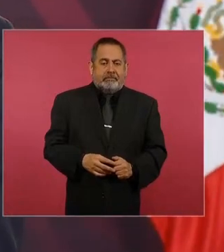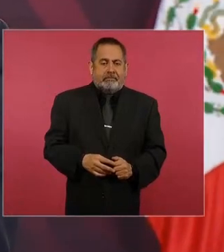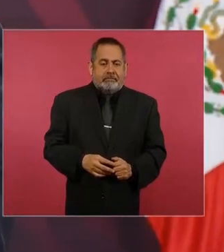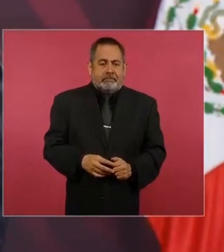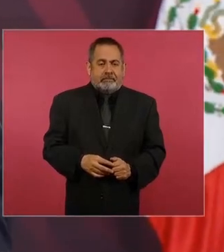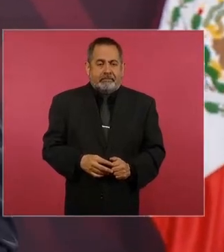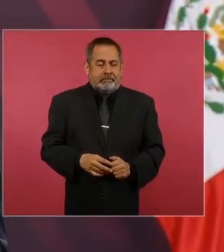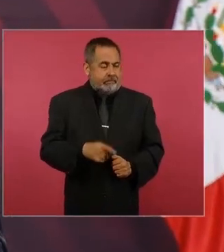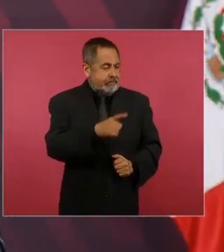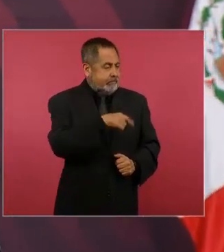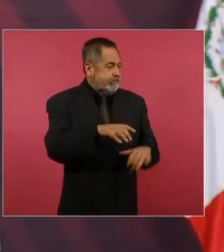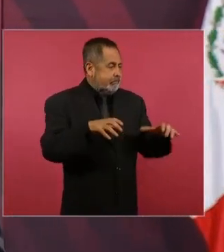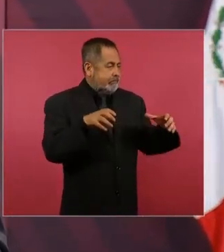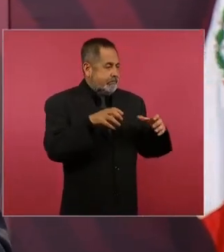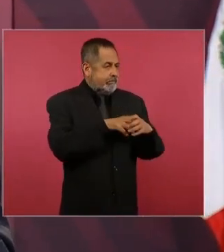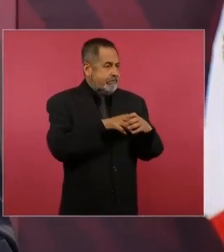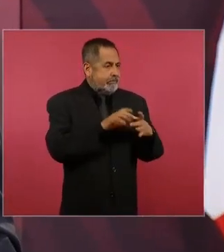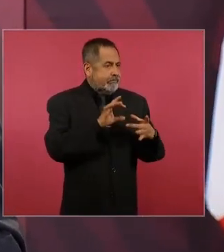identificación